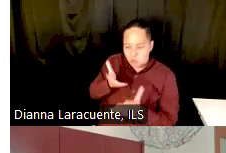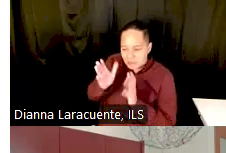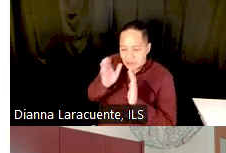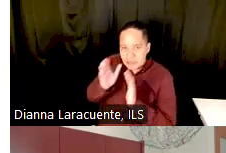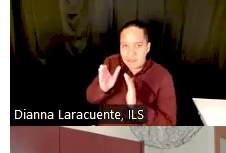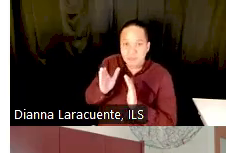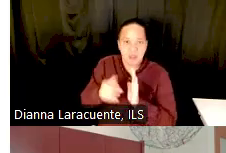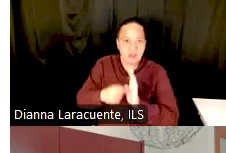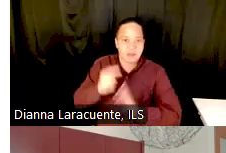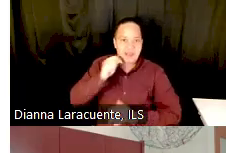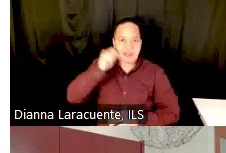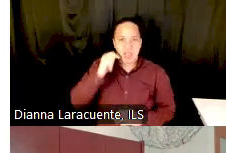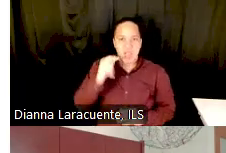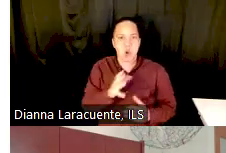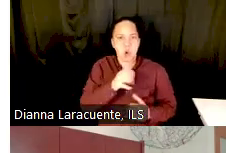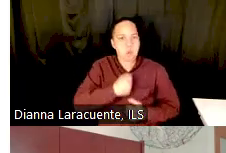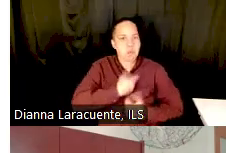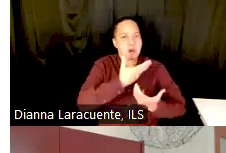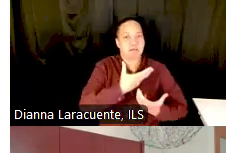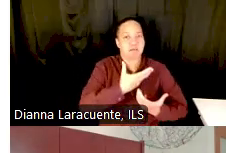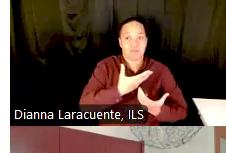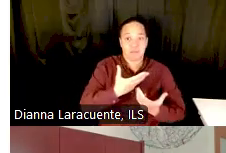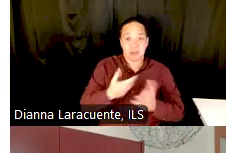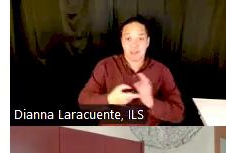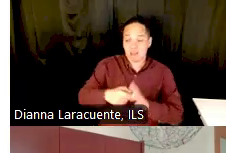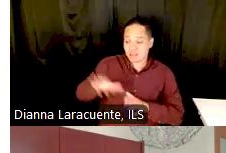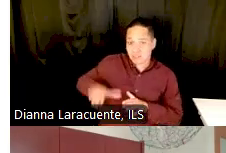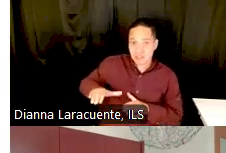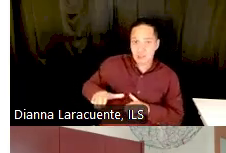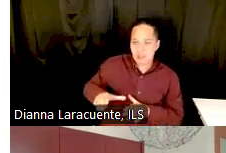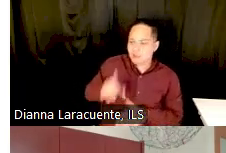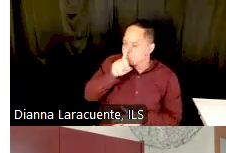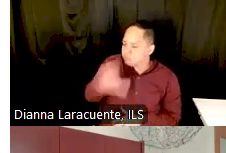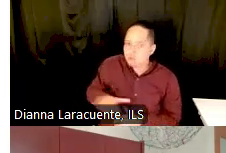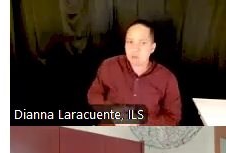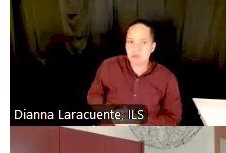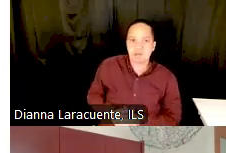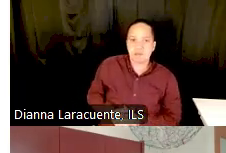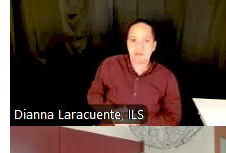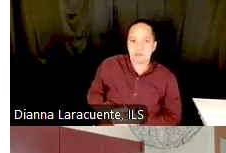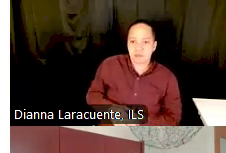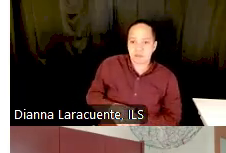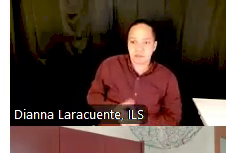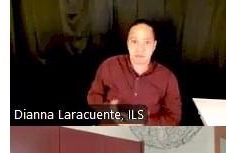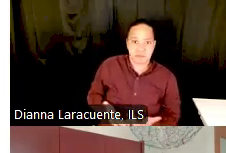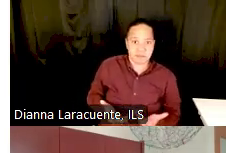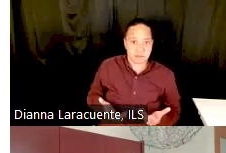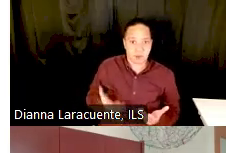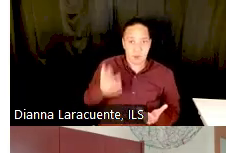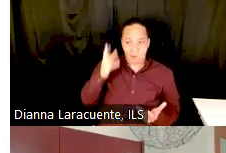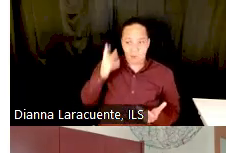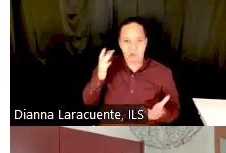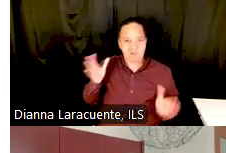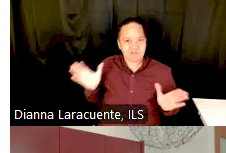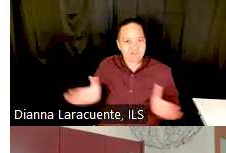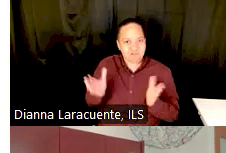no nos hablan, pero es que muchas veces desde niños les estamos callando la voz, puesto que no estamos fomentando